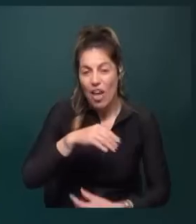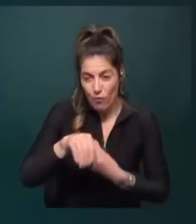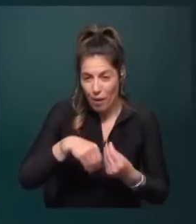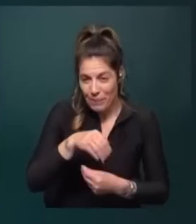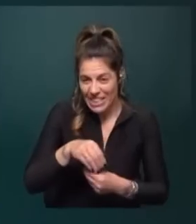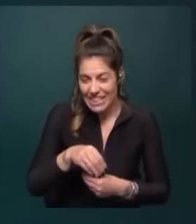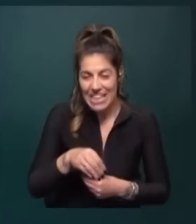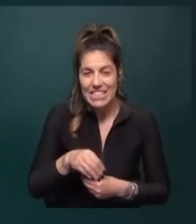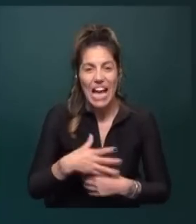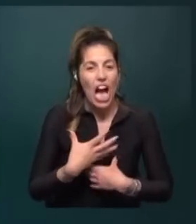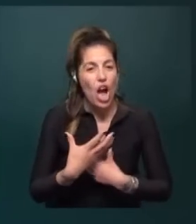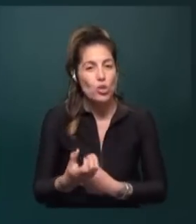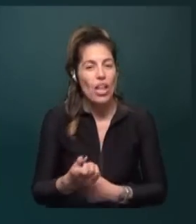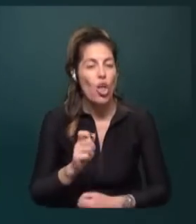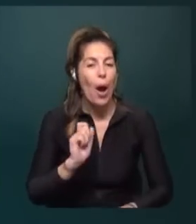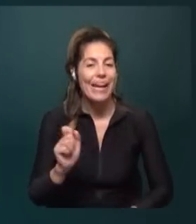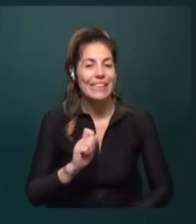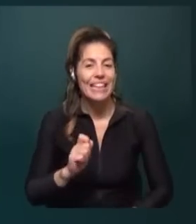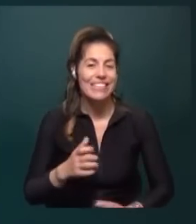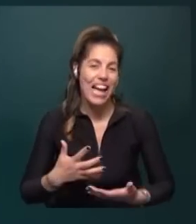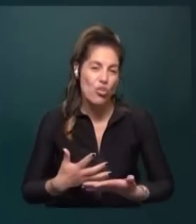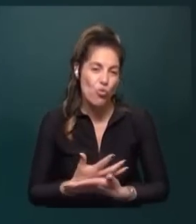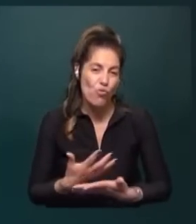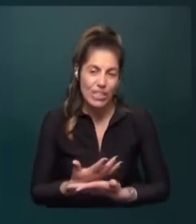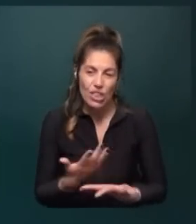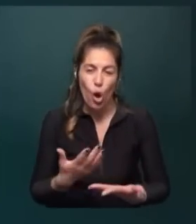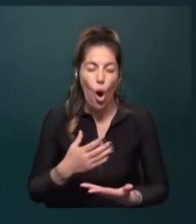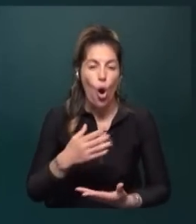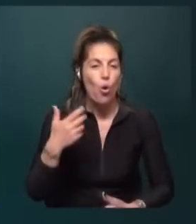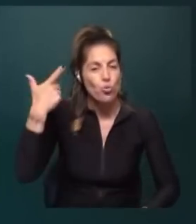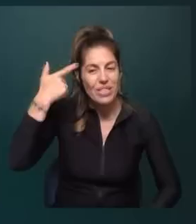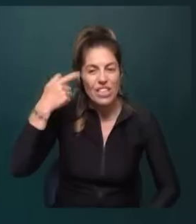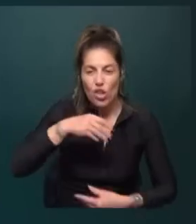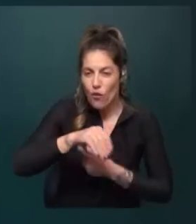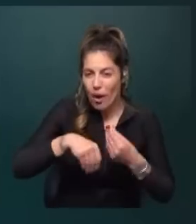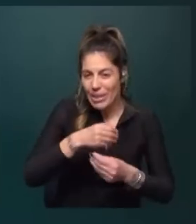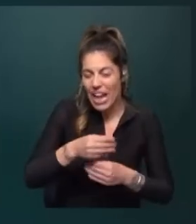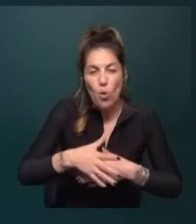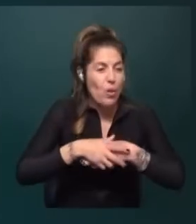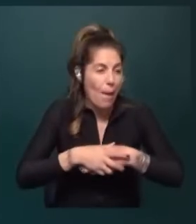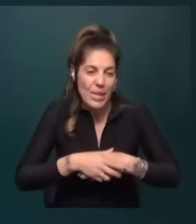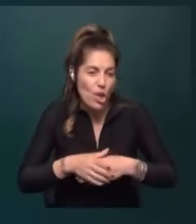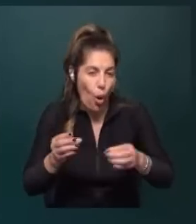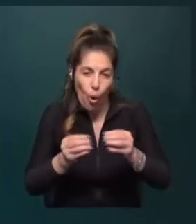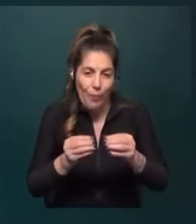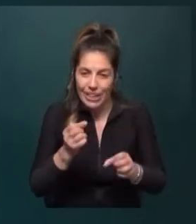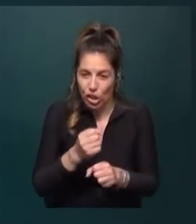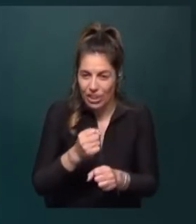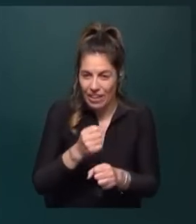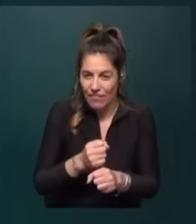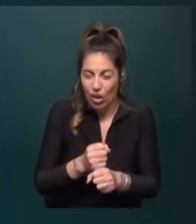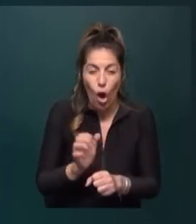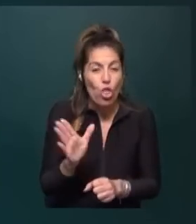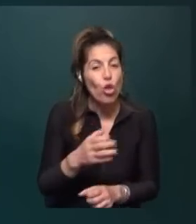ayudando a quienes hayan pasado por un suicidio agradeció un amigo un compañero de una compañía de trabajo y que tienen